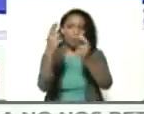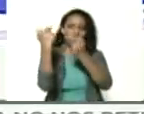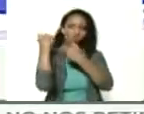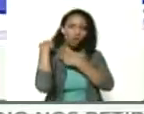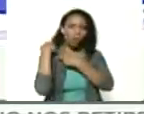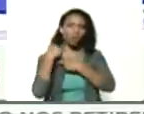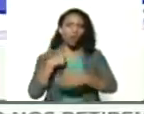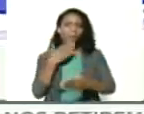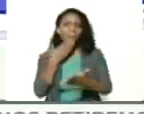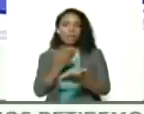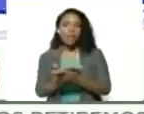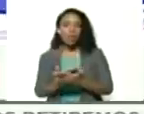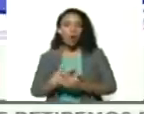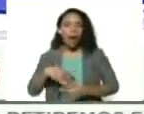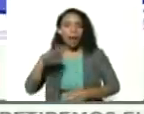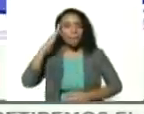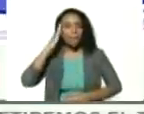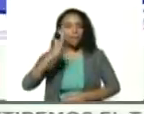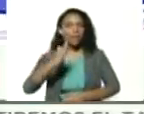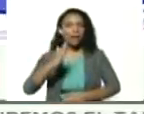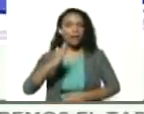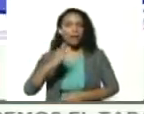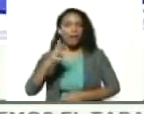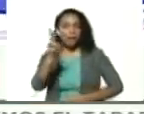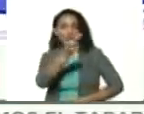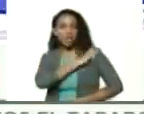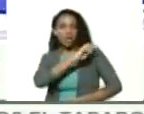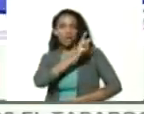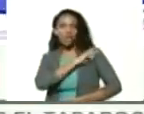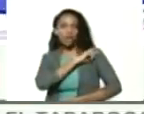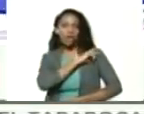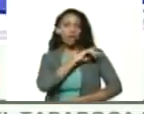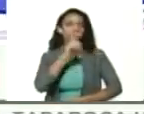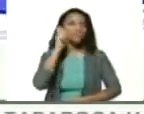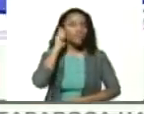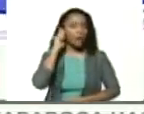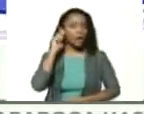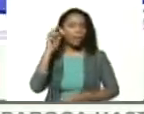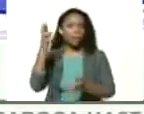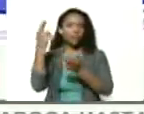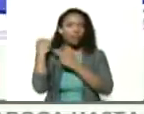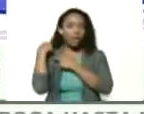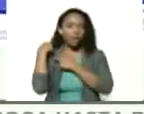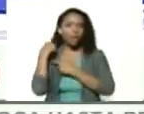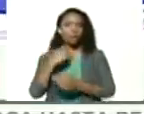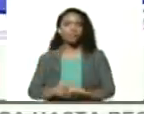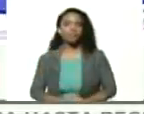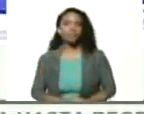le he pedido al almirante en jefa, Carmen Teresa Meléndez Rivas,